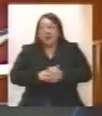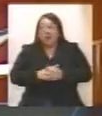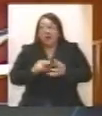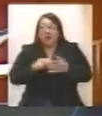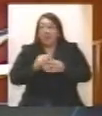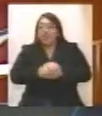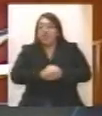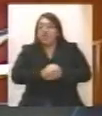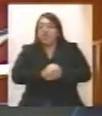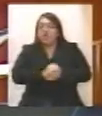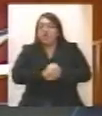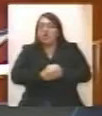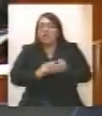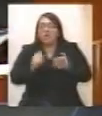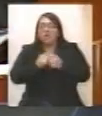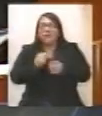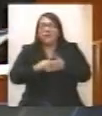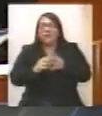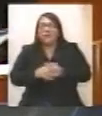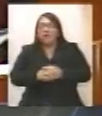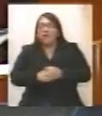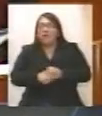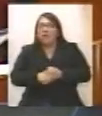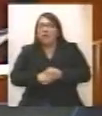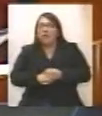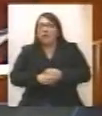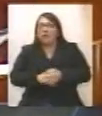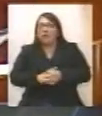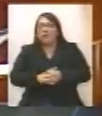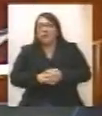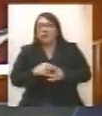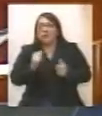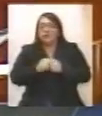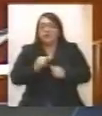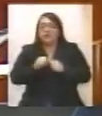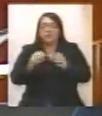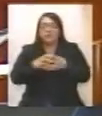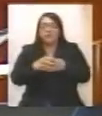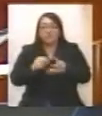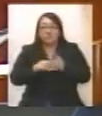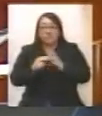de Chorrillos y las dos escuelas de suboficiales de Puente Piedra y San Bartolo.